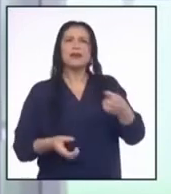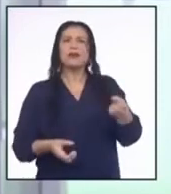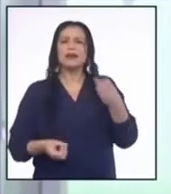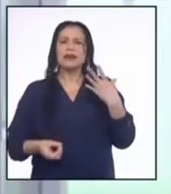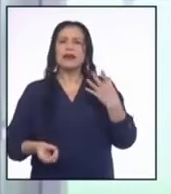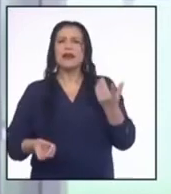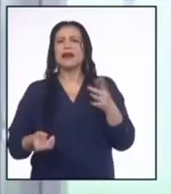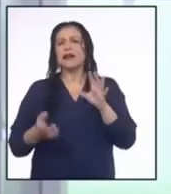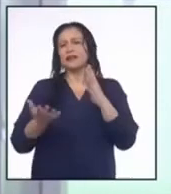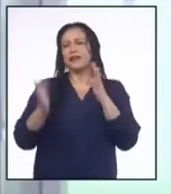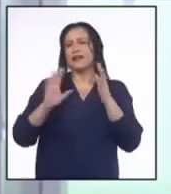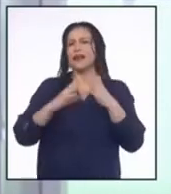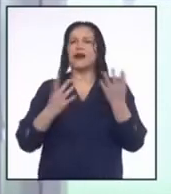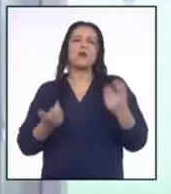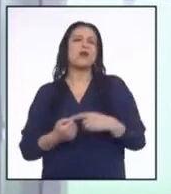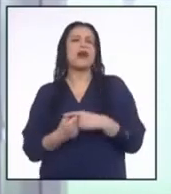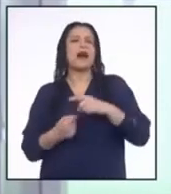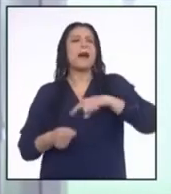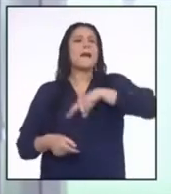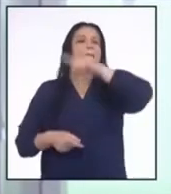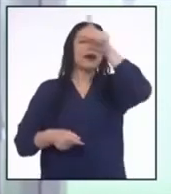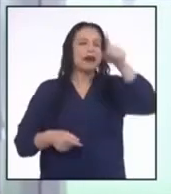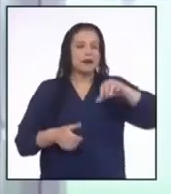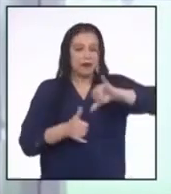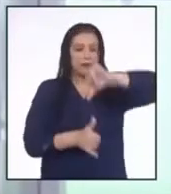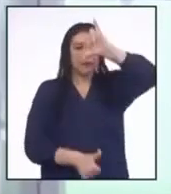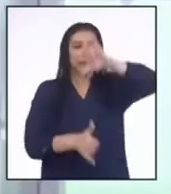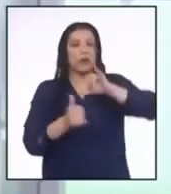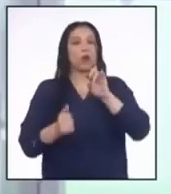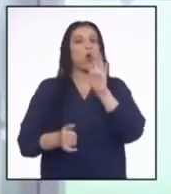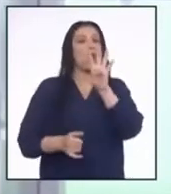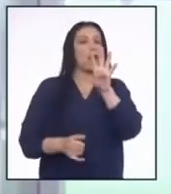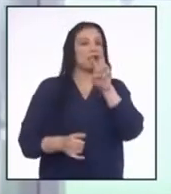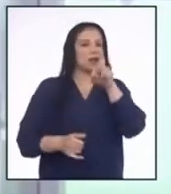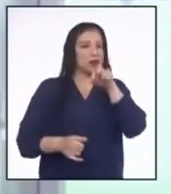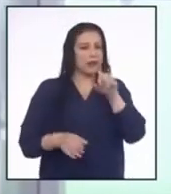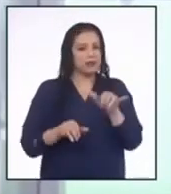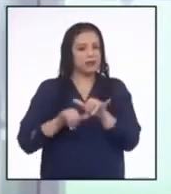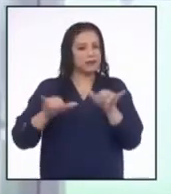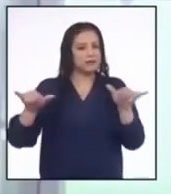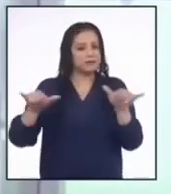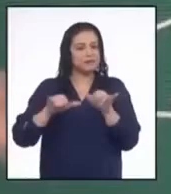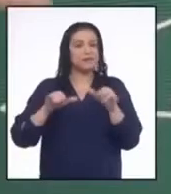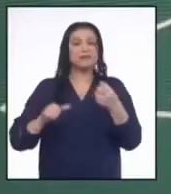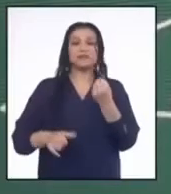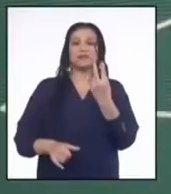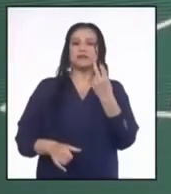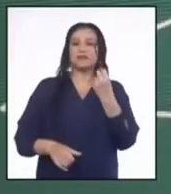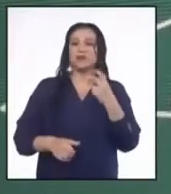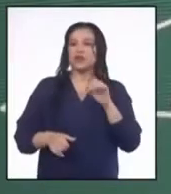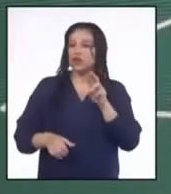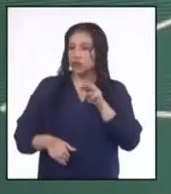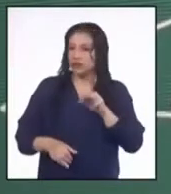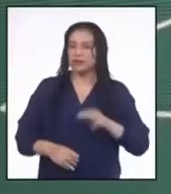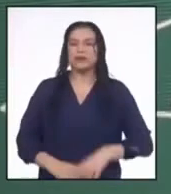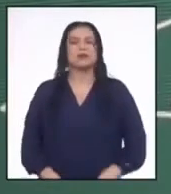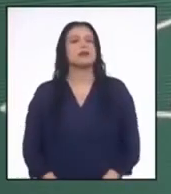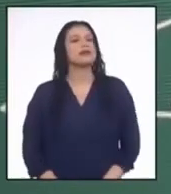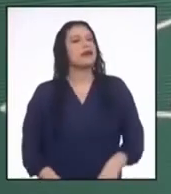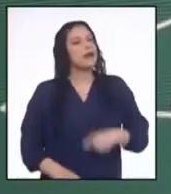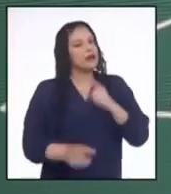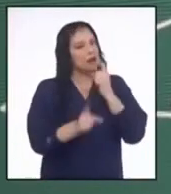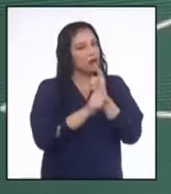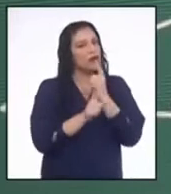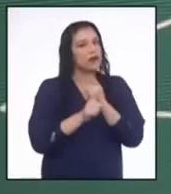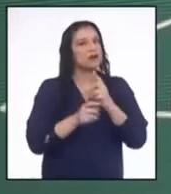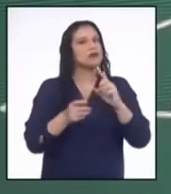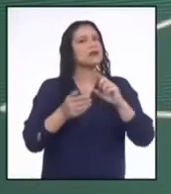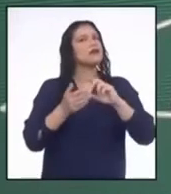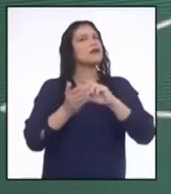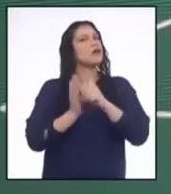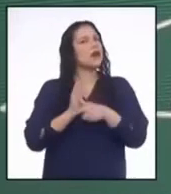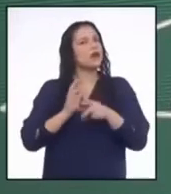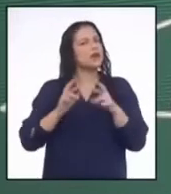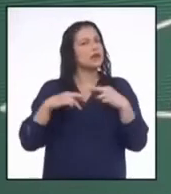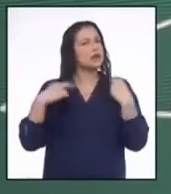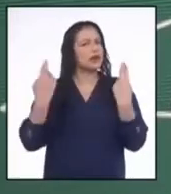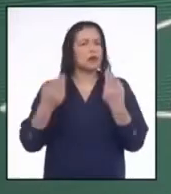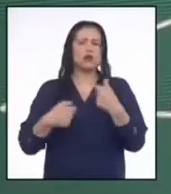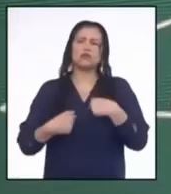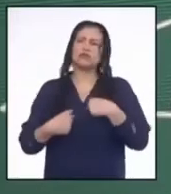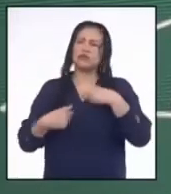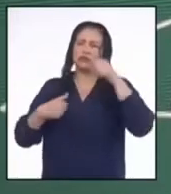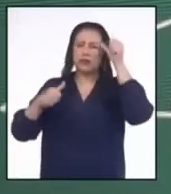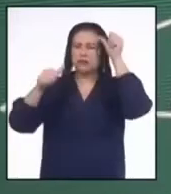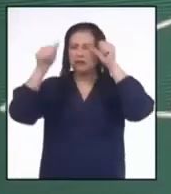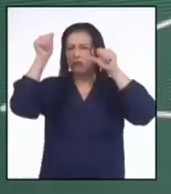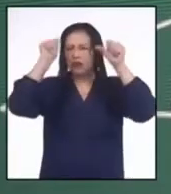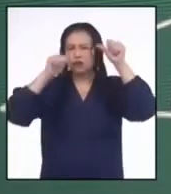forma parabólica, con 4 metros de altura y un ancho máximo de 12 metros. Pues sí, luego de esa reunión me quedó una